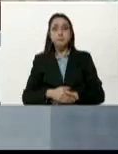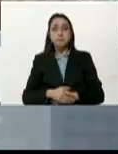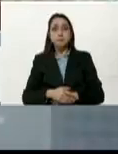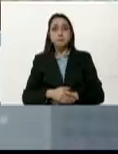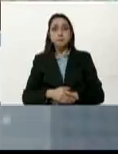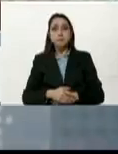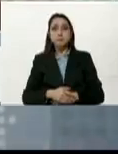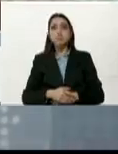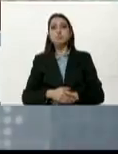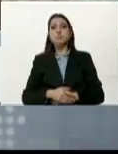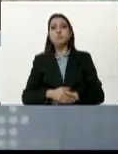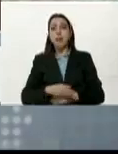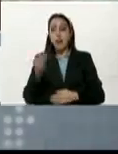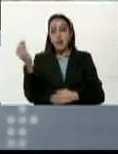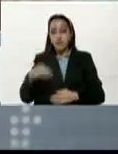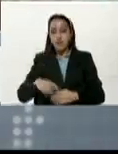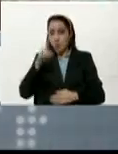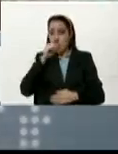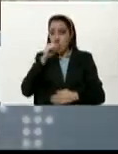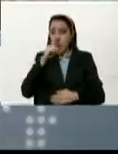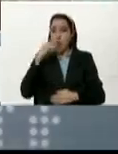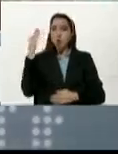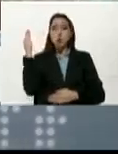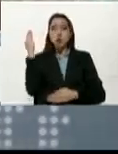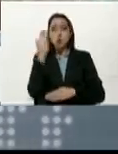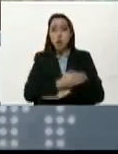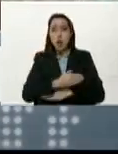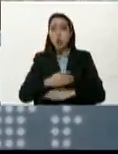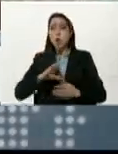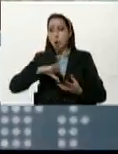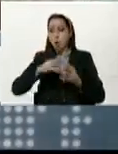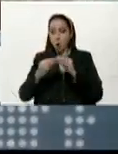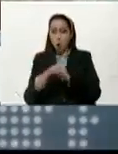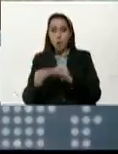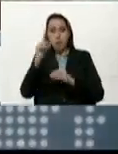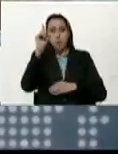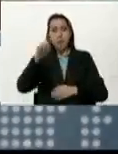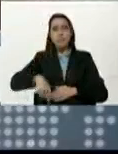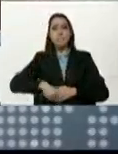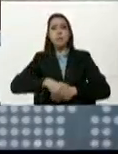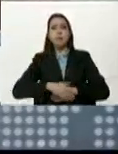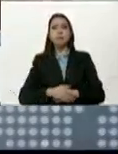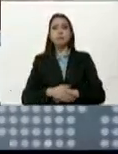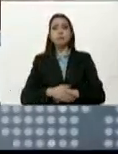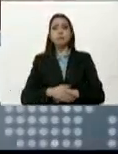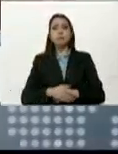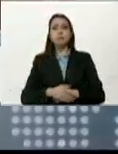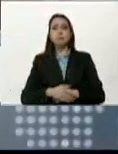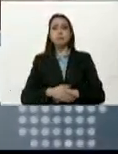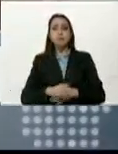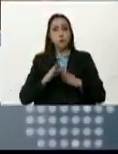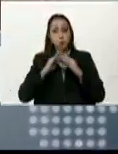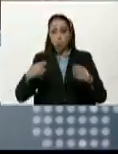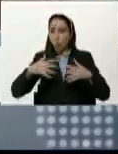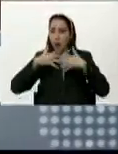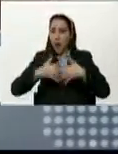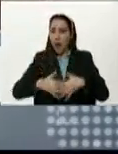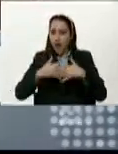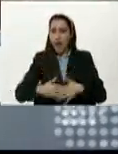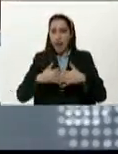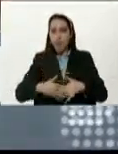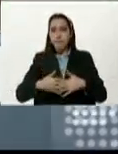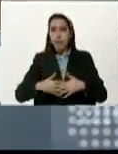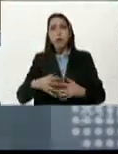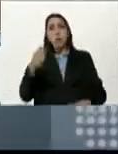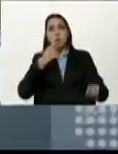y hace un poco más de un año sancionaron a los clubs sancionaron a todas las empresas que nos venían